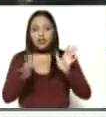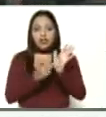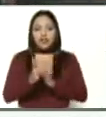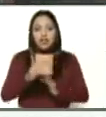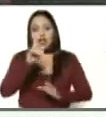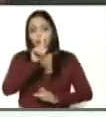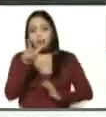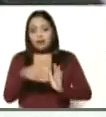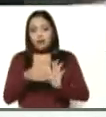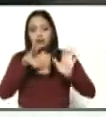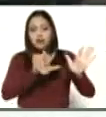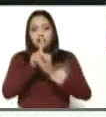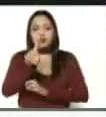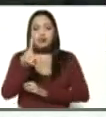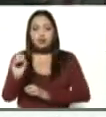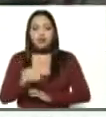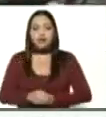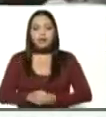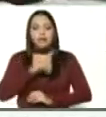independencia.